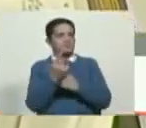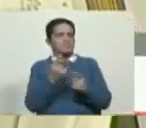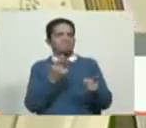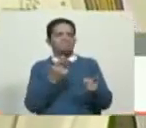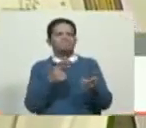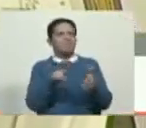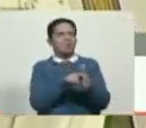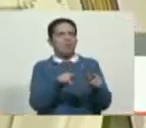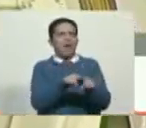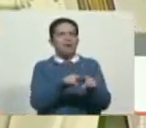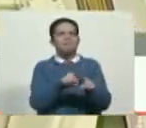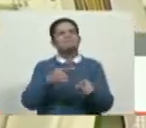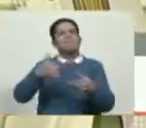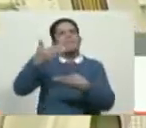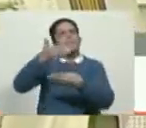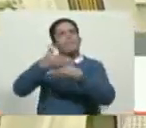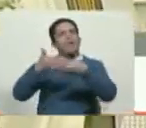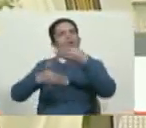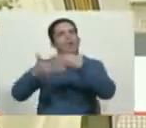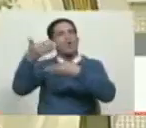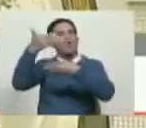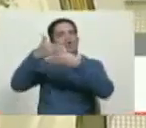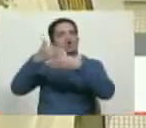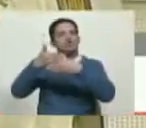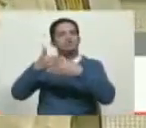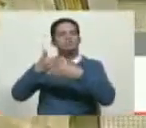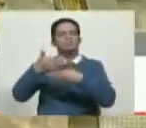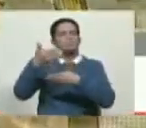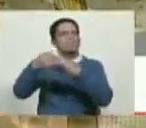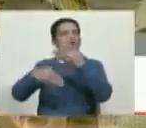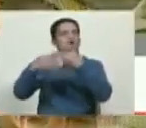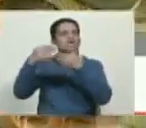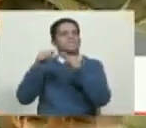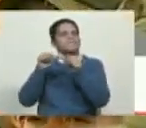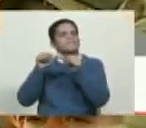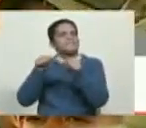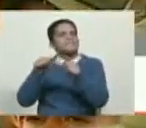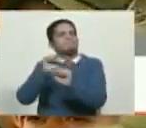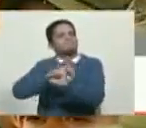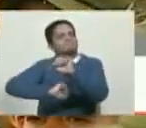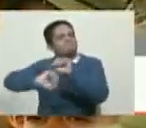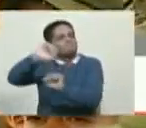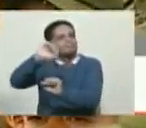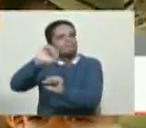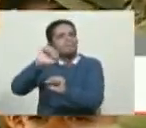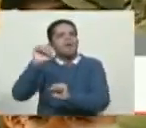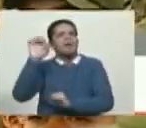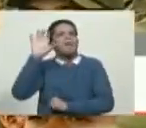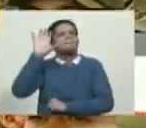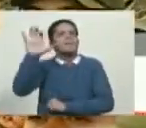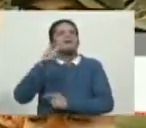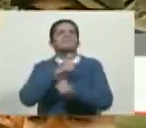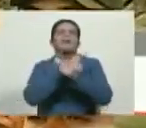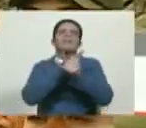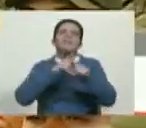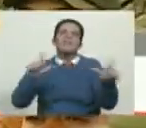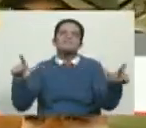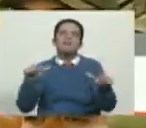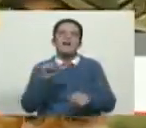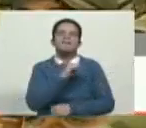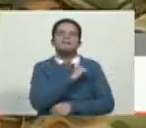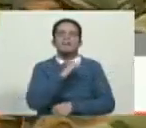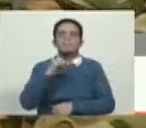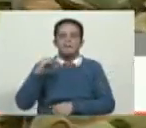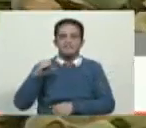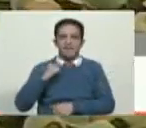muro de contención que está destinado a mantener a la patria libre, independiente